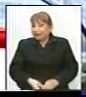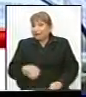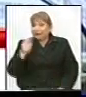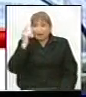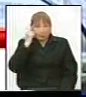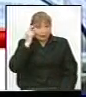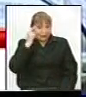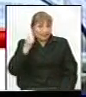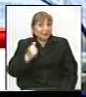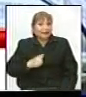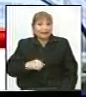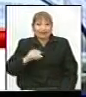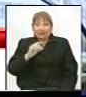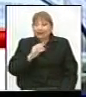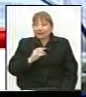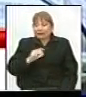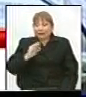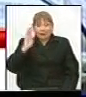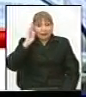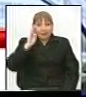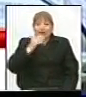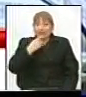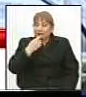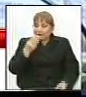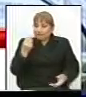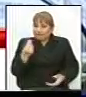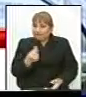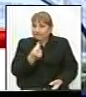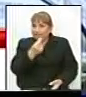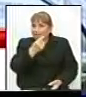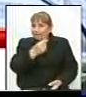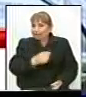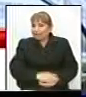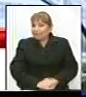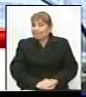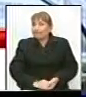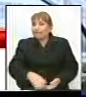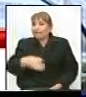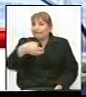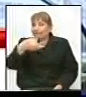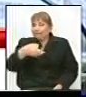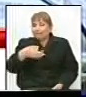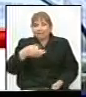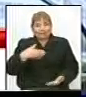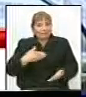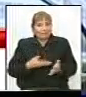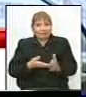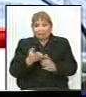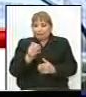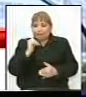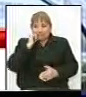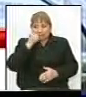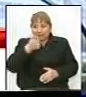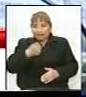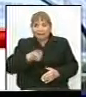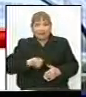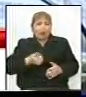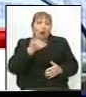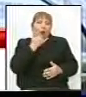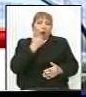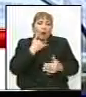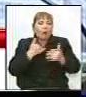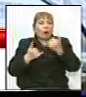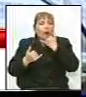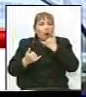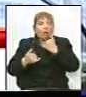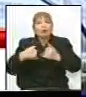ello, señor presidente, hay que tomar medidas inmediatas, porque lo irregular ya no podemos dejarlo para mañana, que ha sido un error de toda la